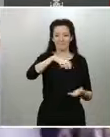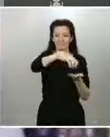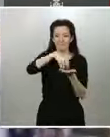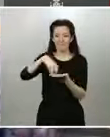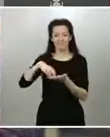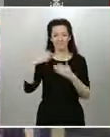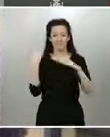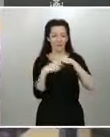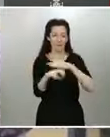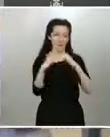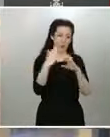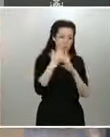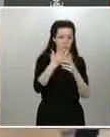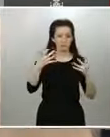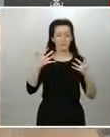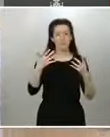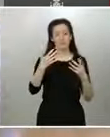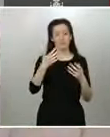sociales